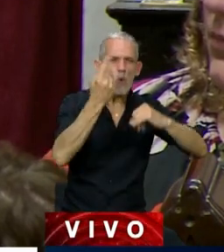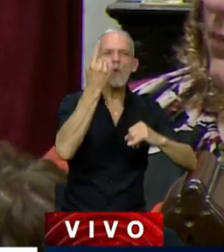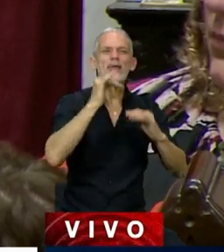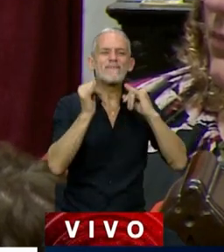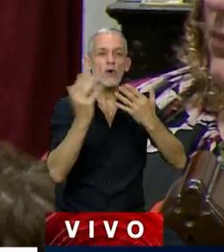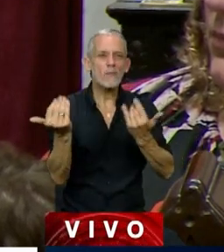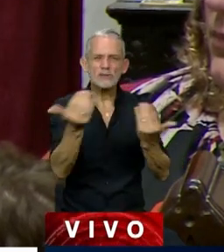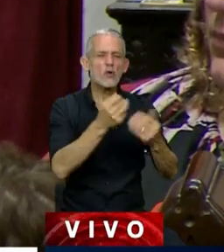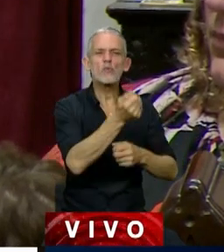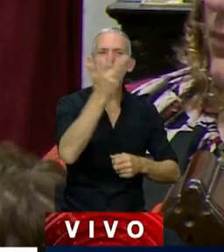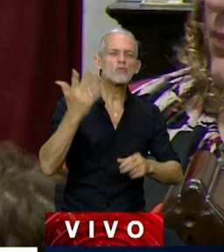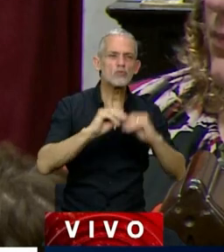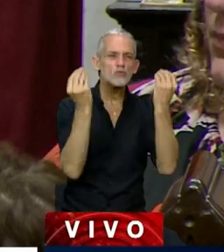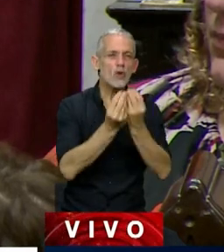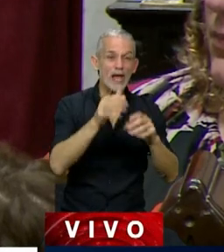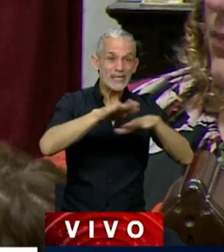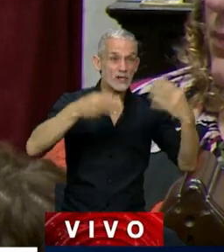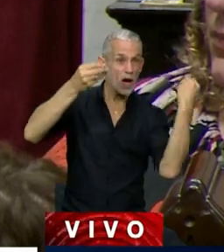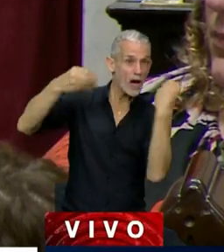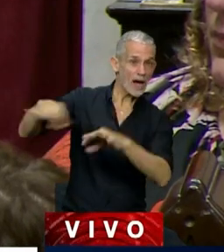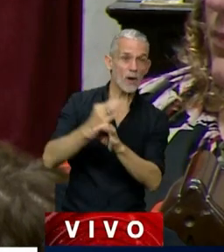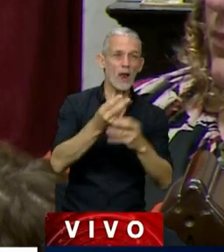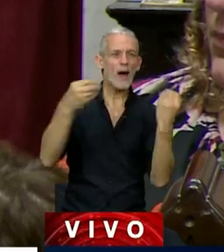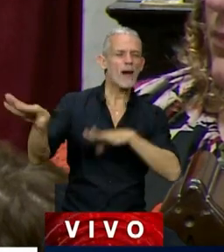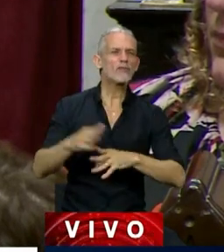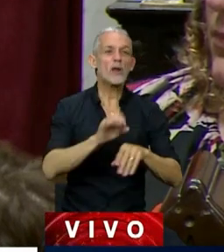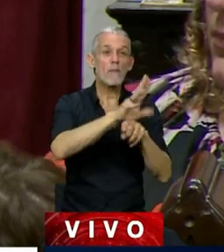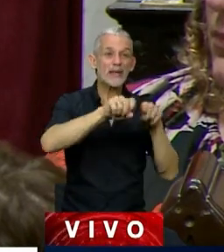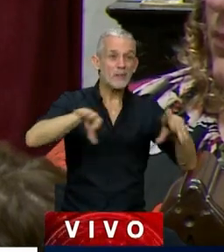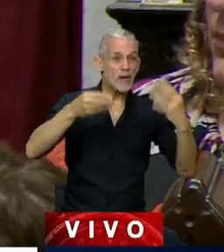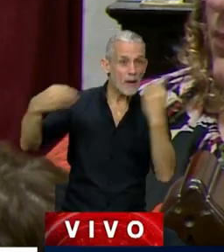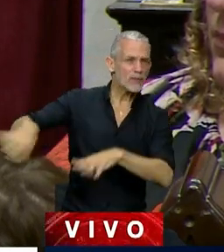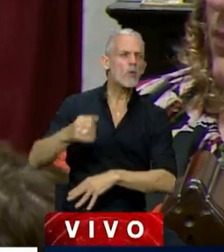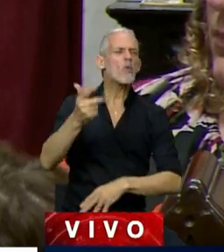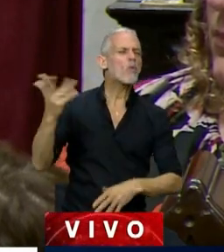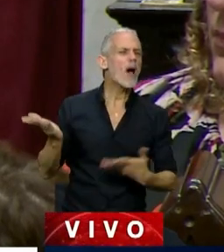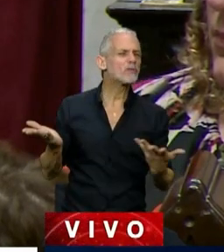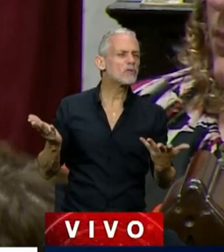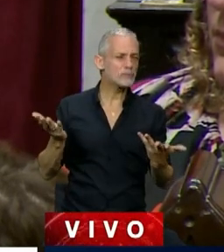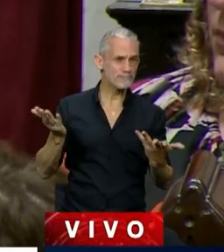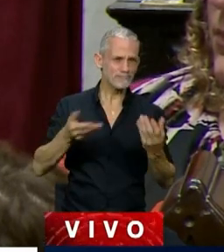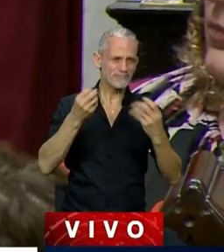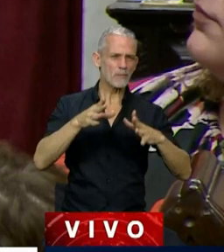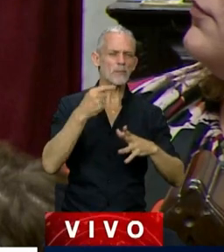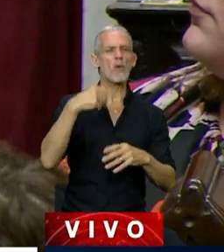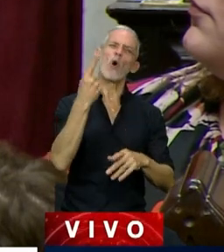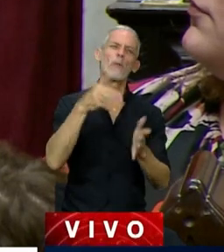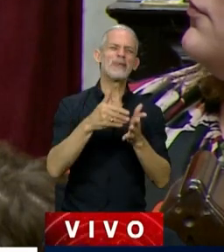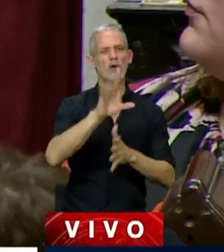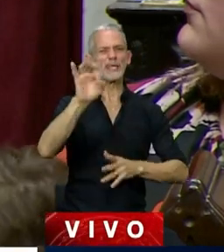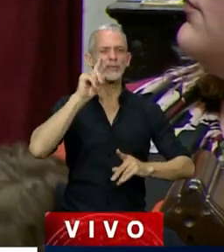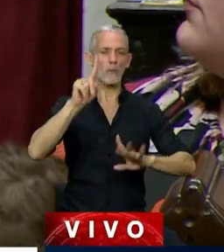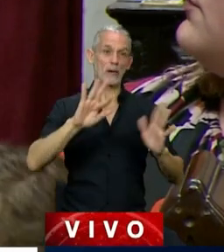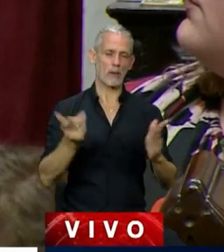es el de cuántos chicos dejaron las escuelas después de la pandemia, sabemos que empezaron contando